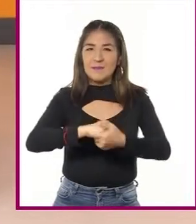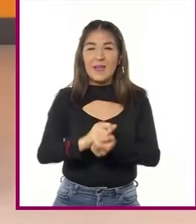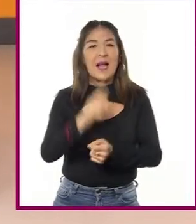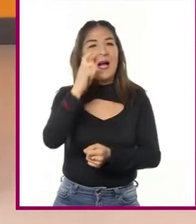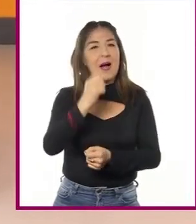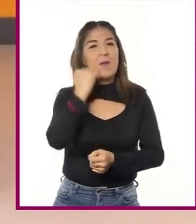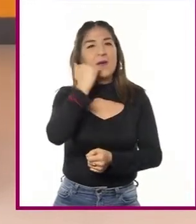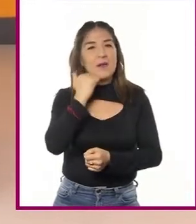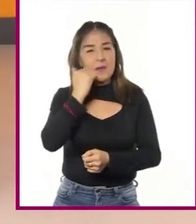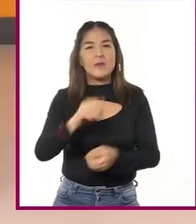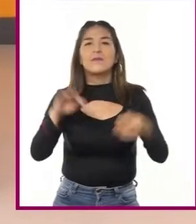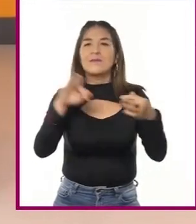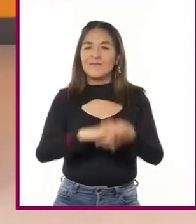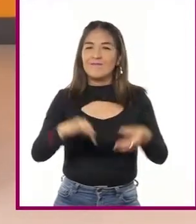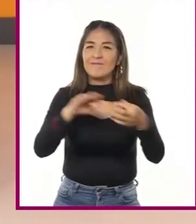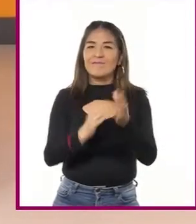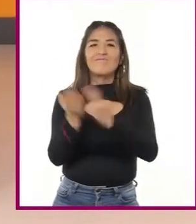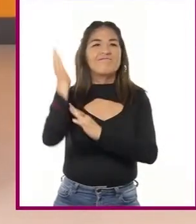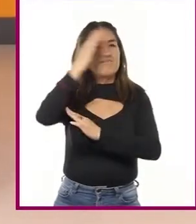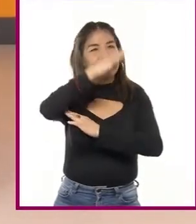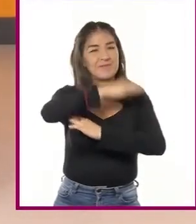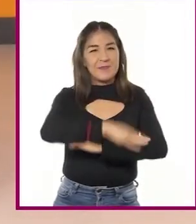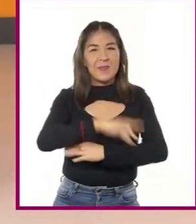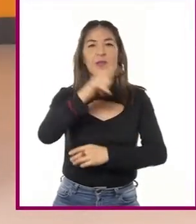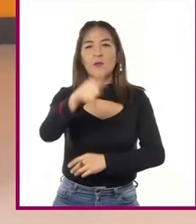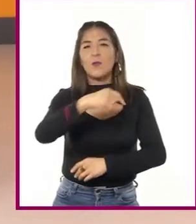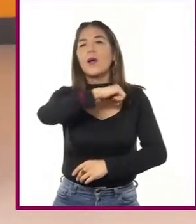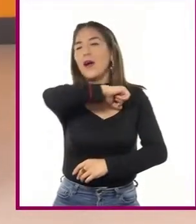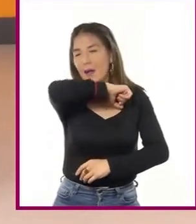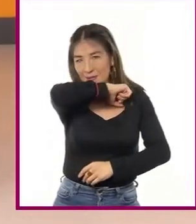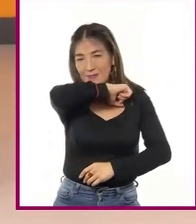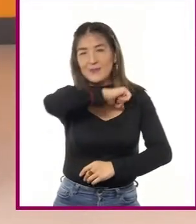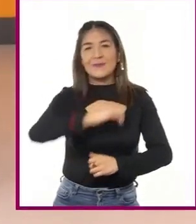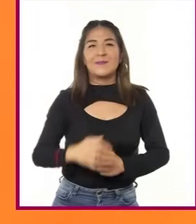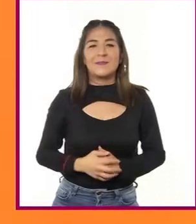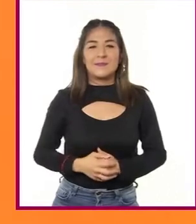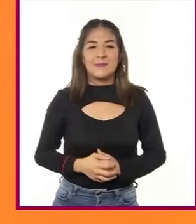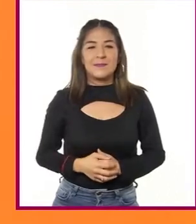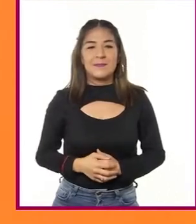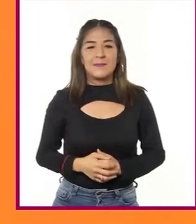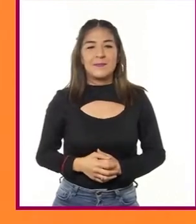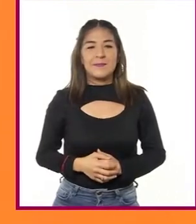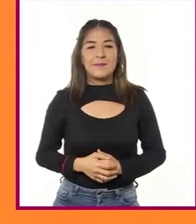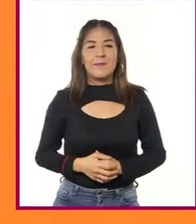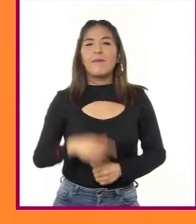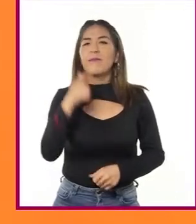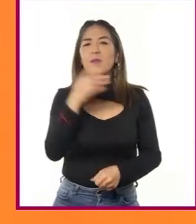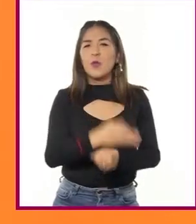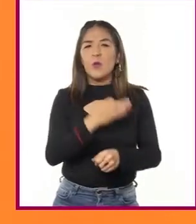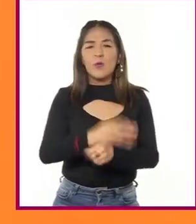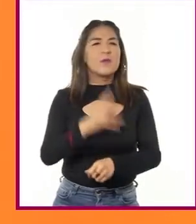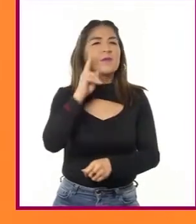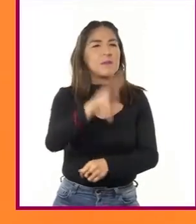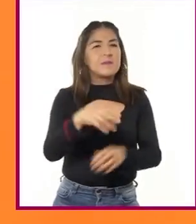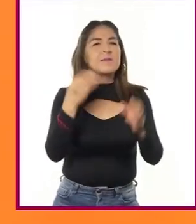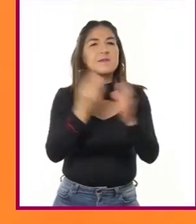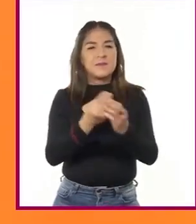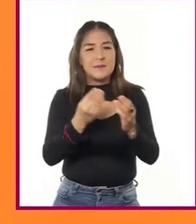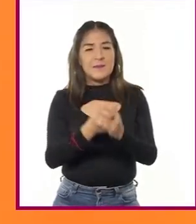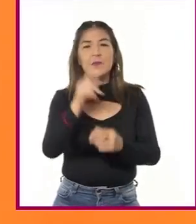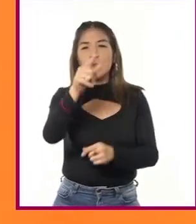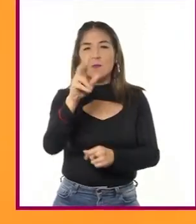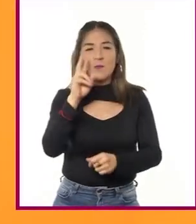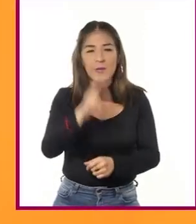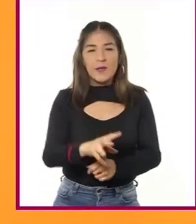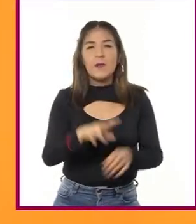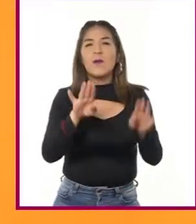agua y jabón varias veces al día, y usen el estornudo de etiqueta. ¿Qué veremos en esta sesión?